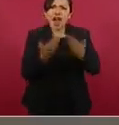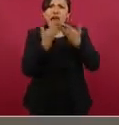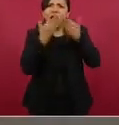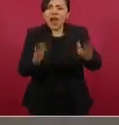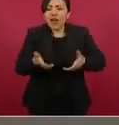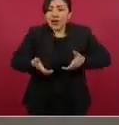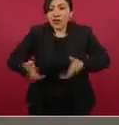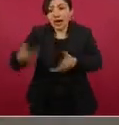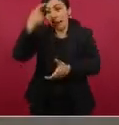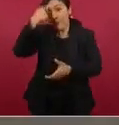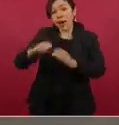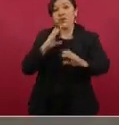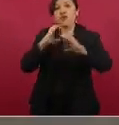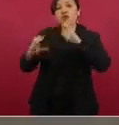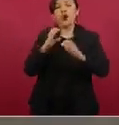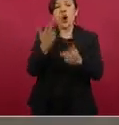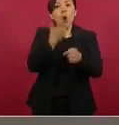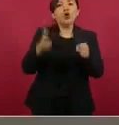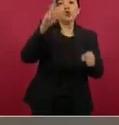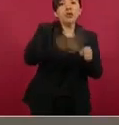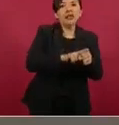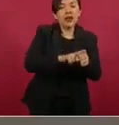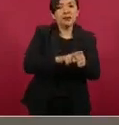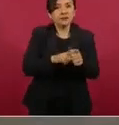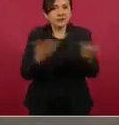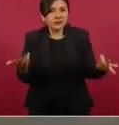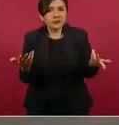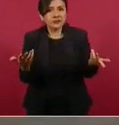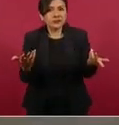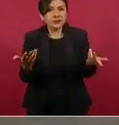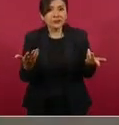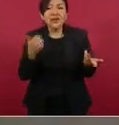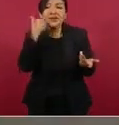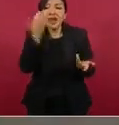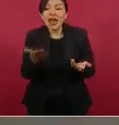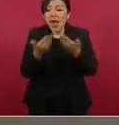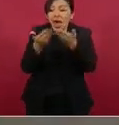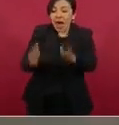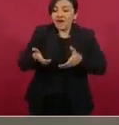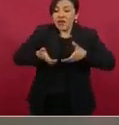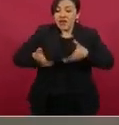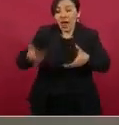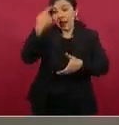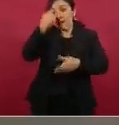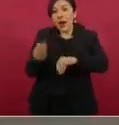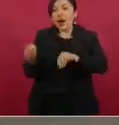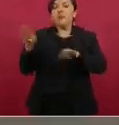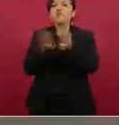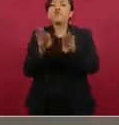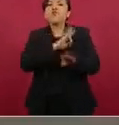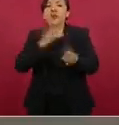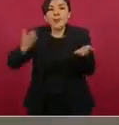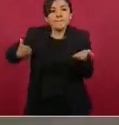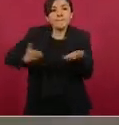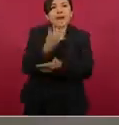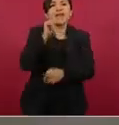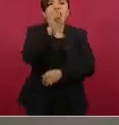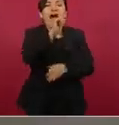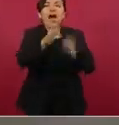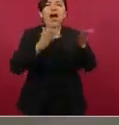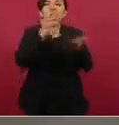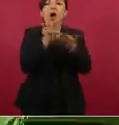calle para comunicar un hospital. Repito, por intentar abrir una calle para comunicar un